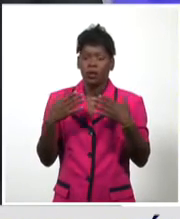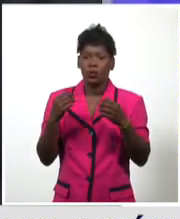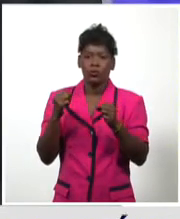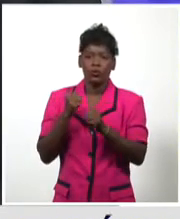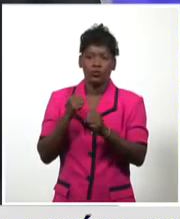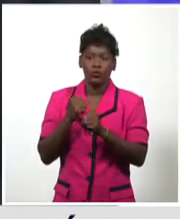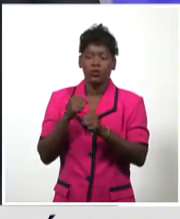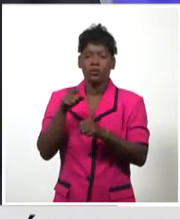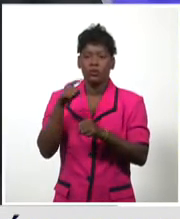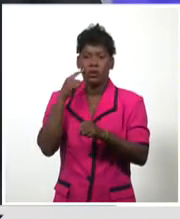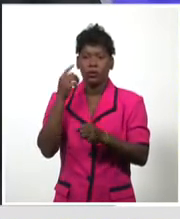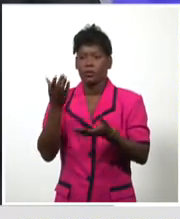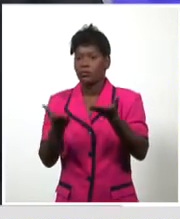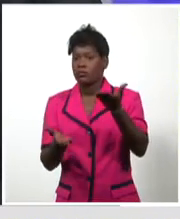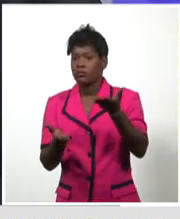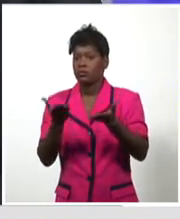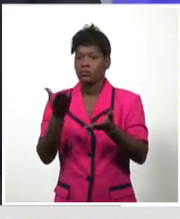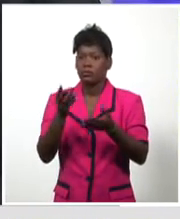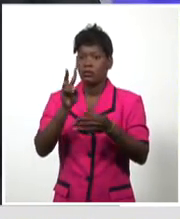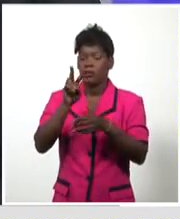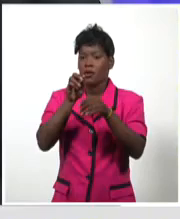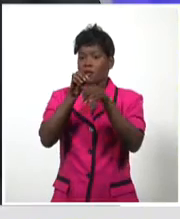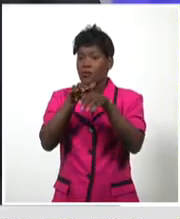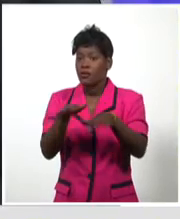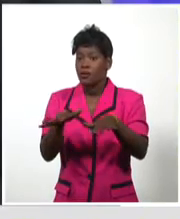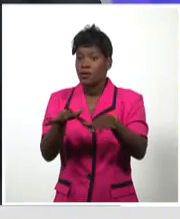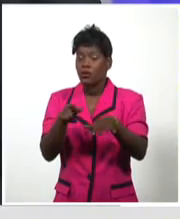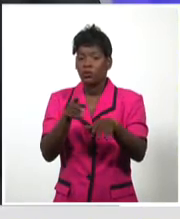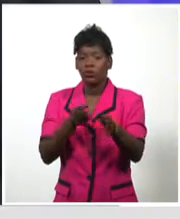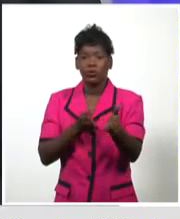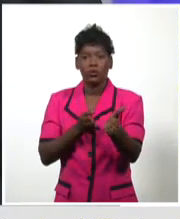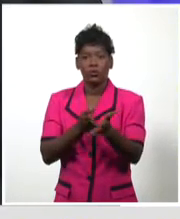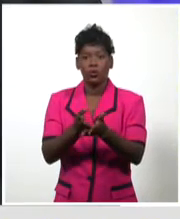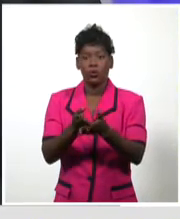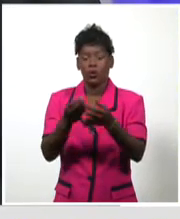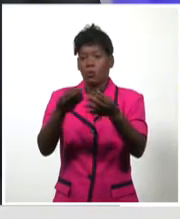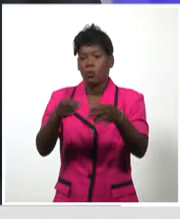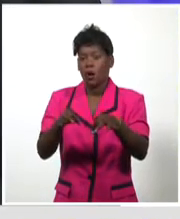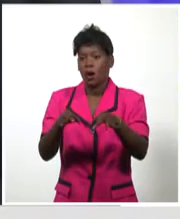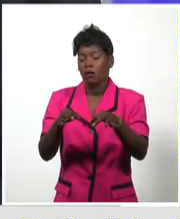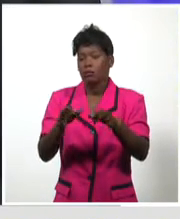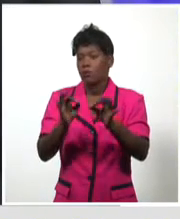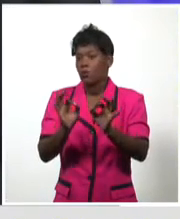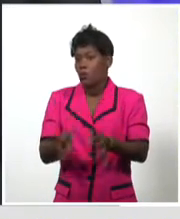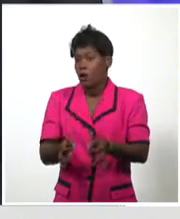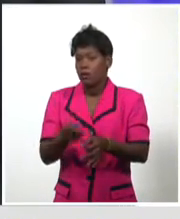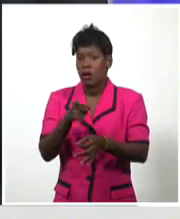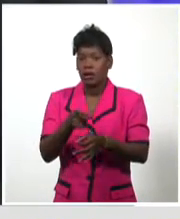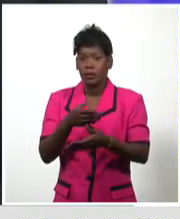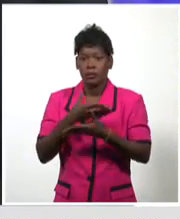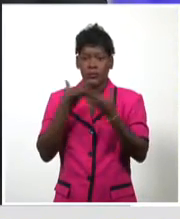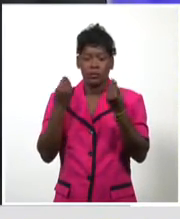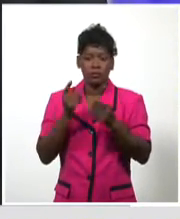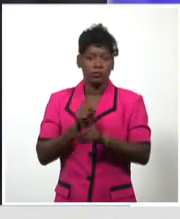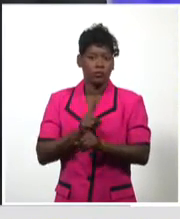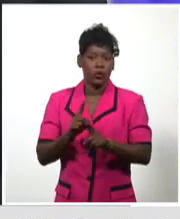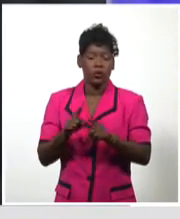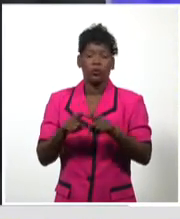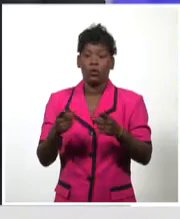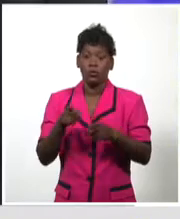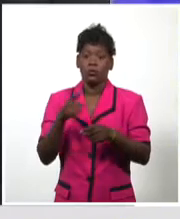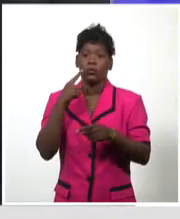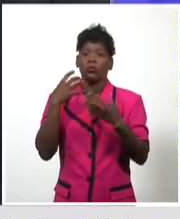pues el virus mantiene su presencia y puede continuar circulando en el país. Por lo tanto, lo más importante son las